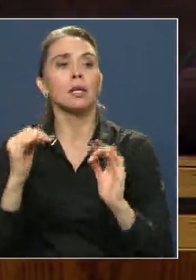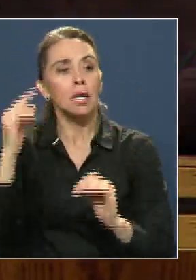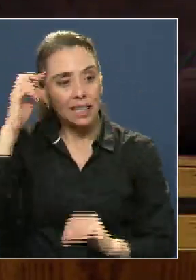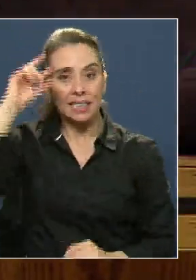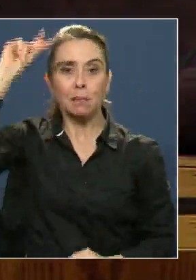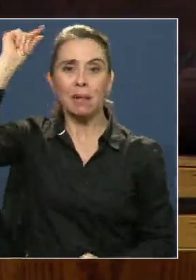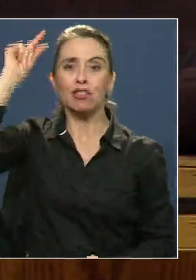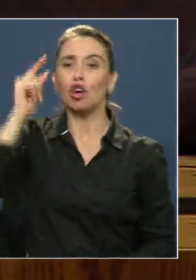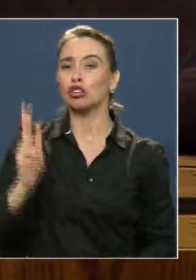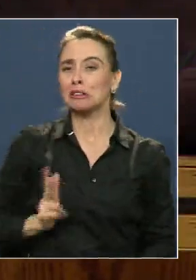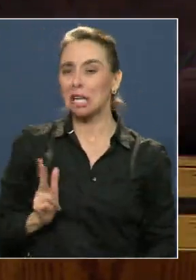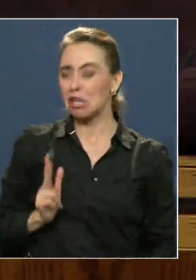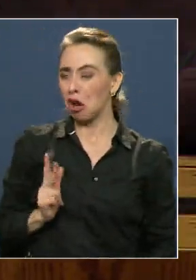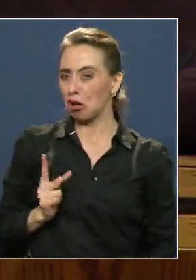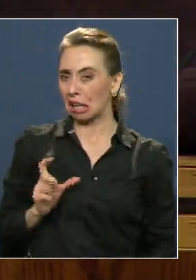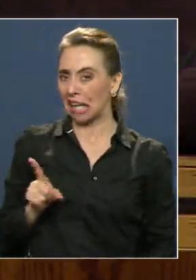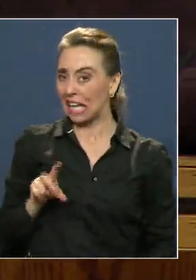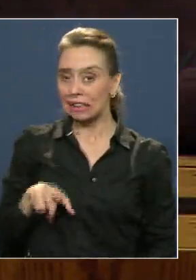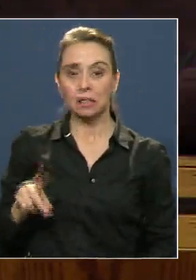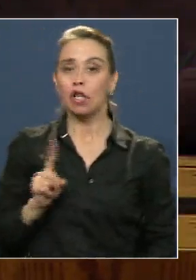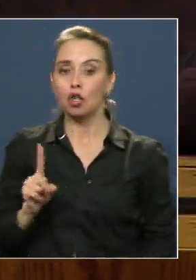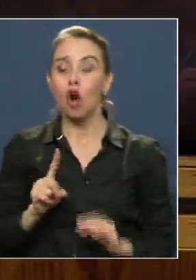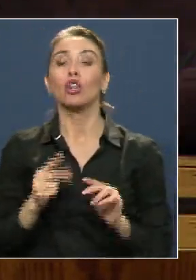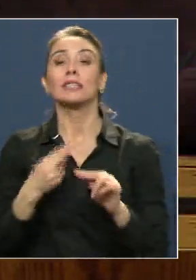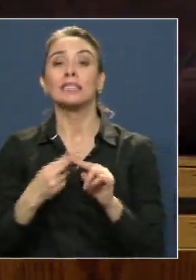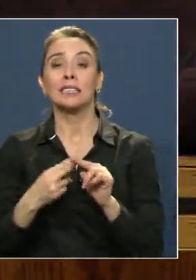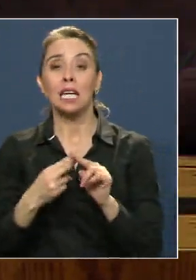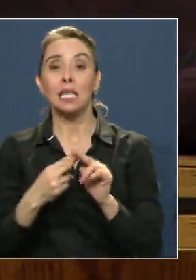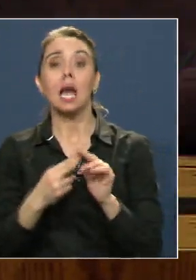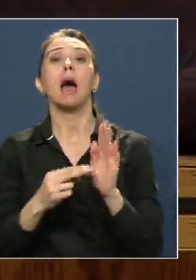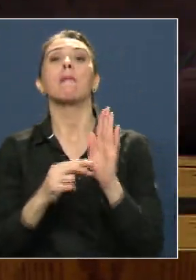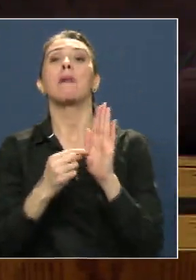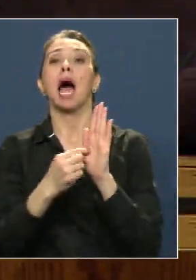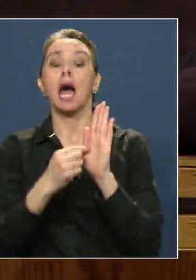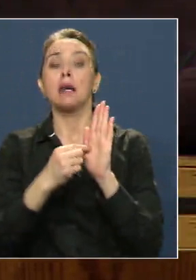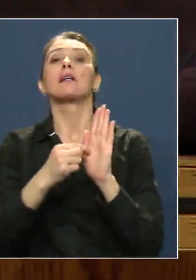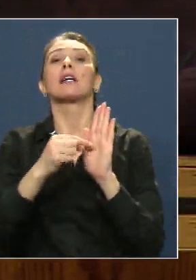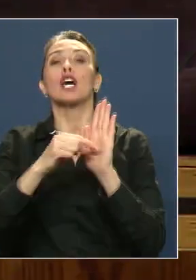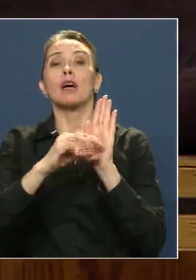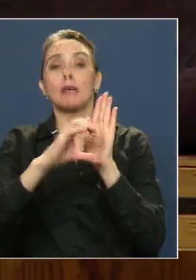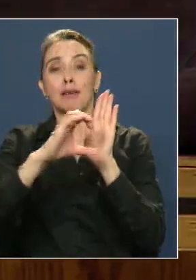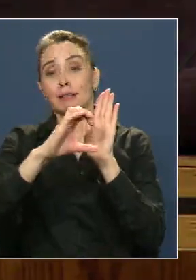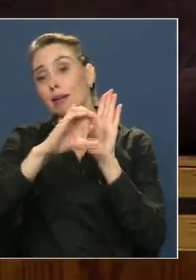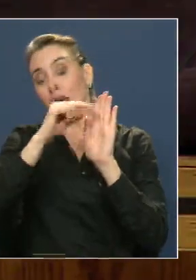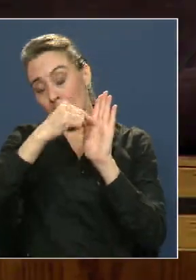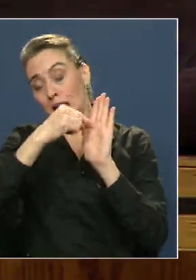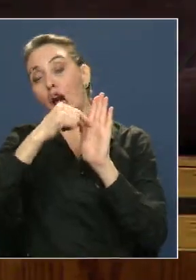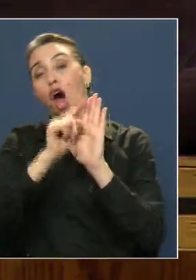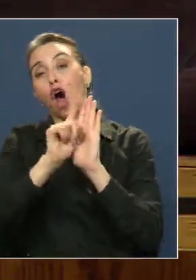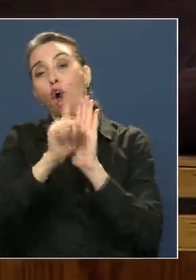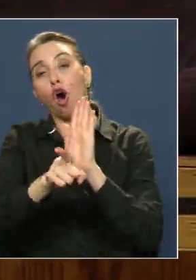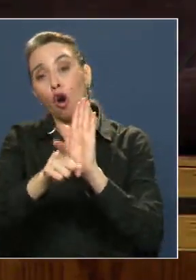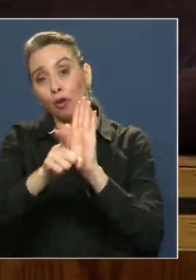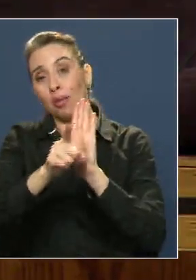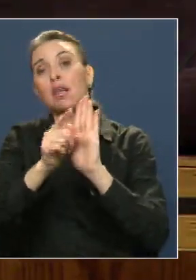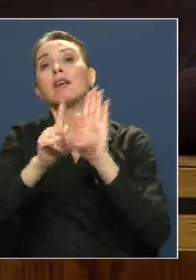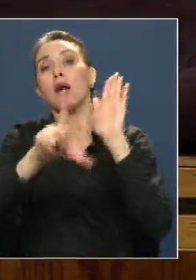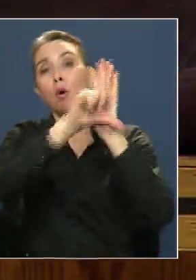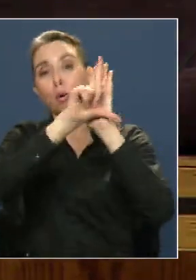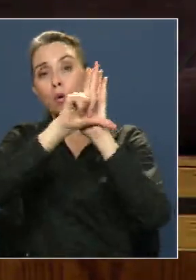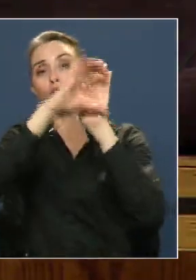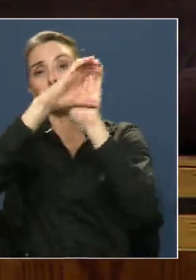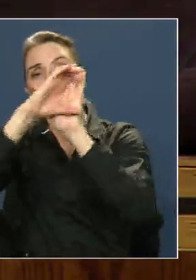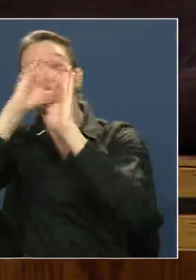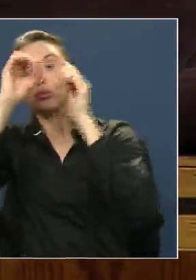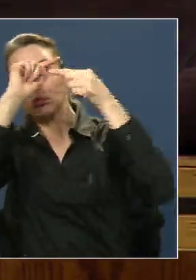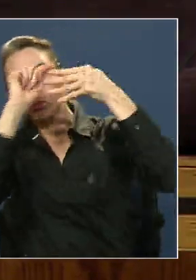Kelsen. Es porque el ordenamiento jurídico positivo tiene ciertas reglas que son las que nos permiten la convivencia. El